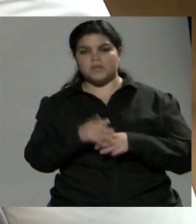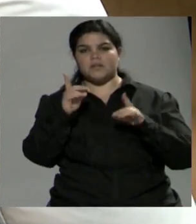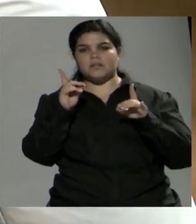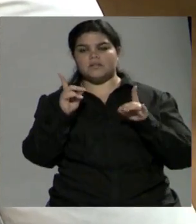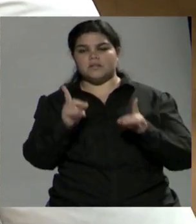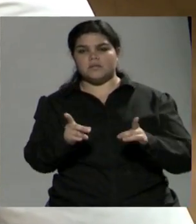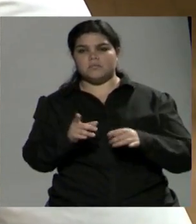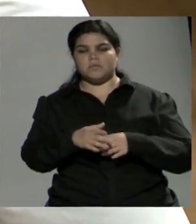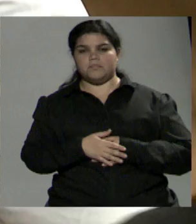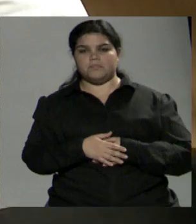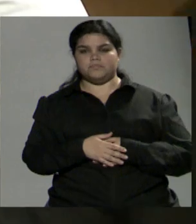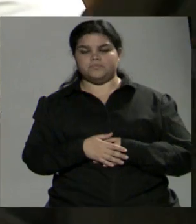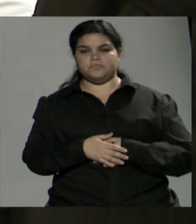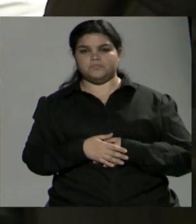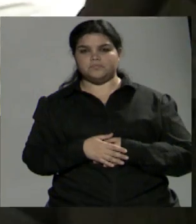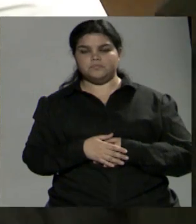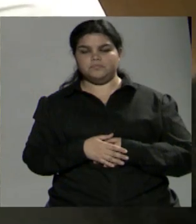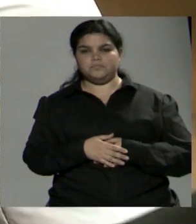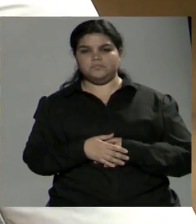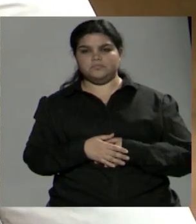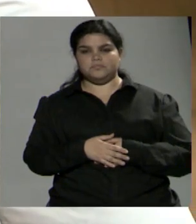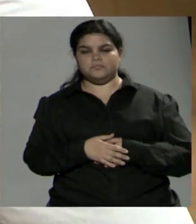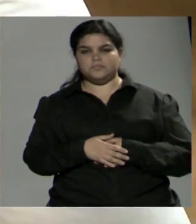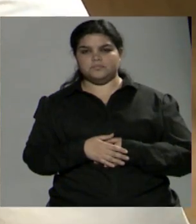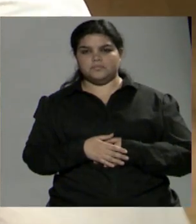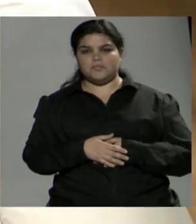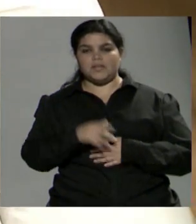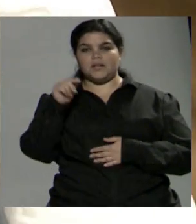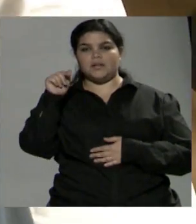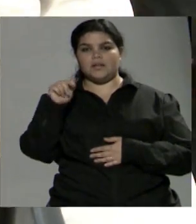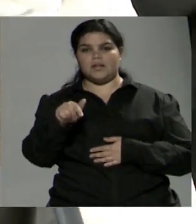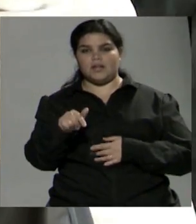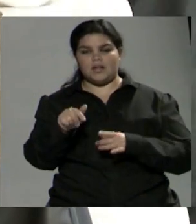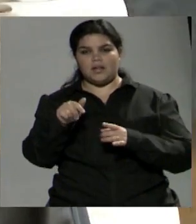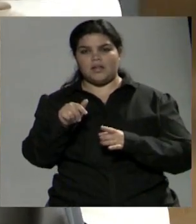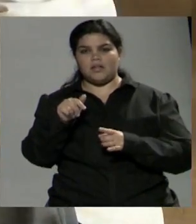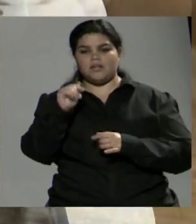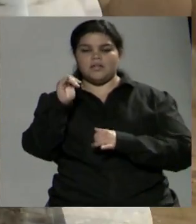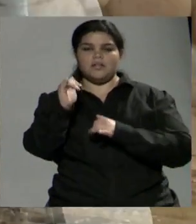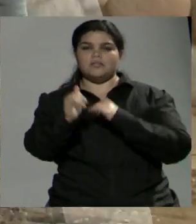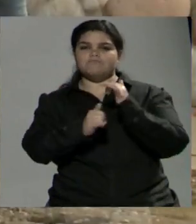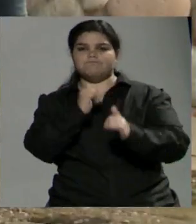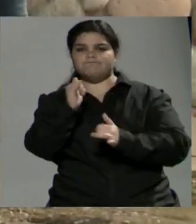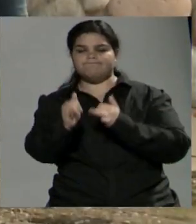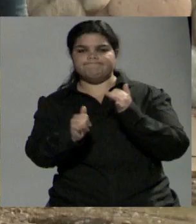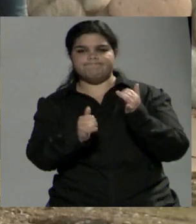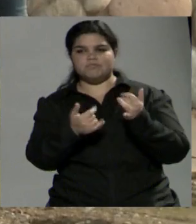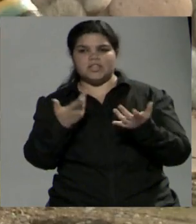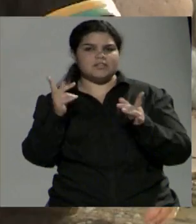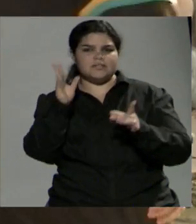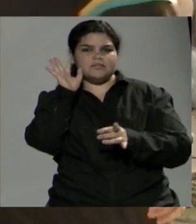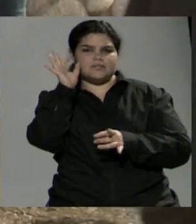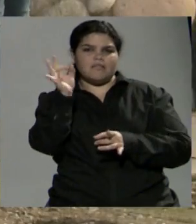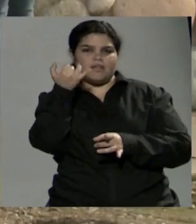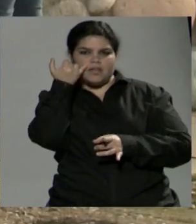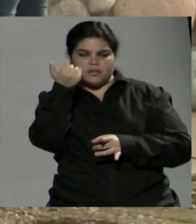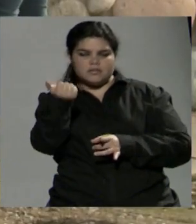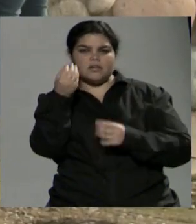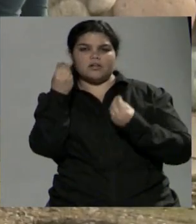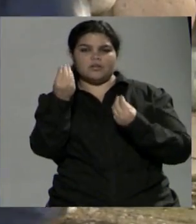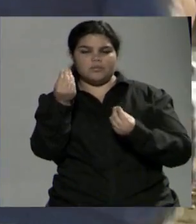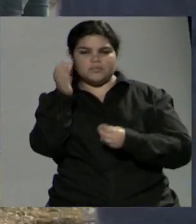lo que ocurrió en las elecciones de la provincia de ayer me pareció una elección súper normal para